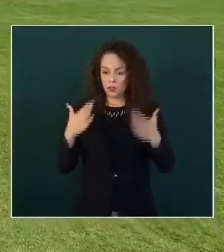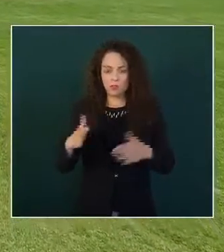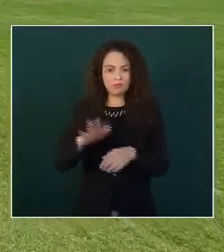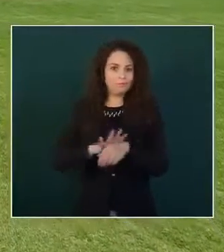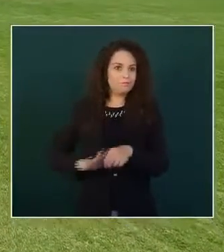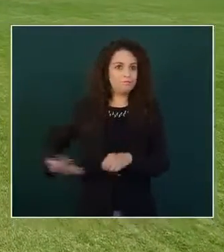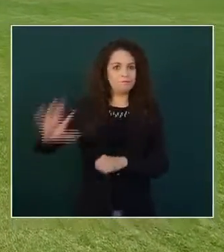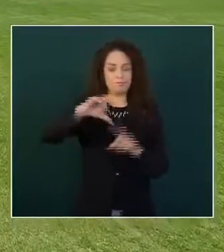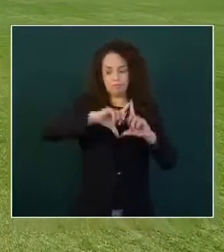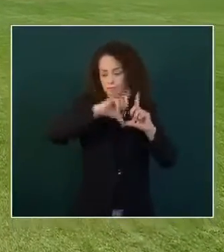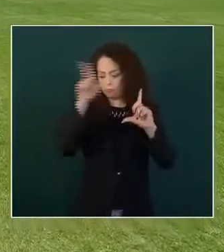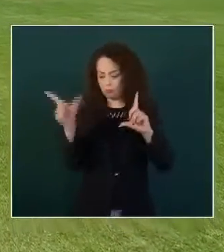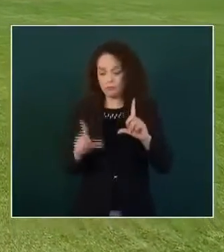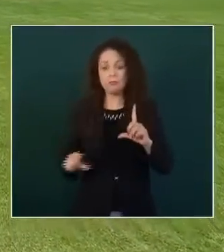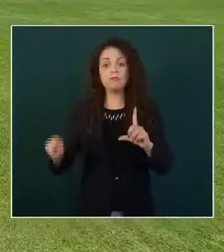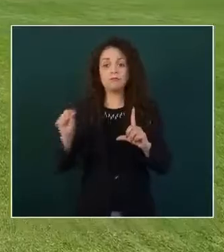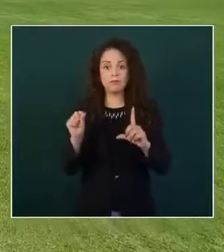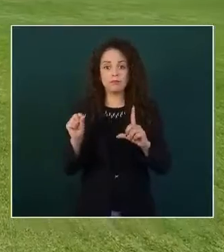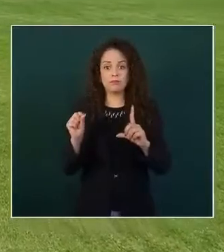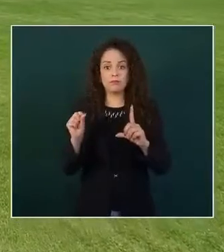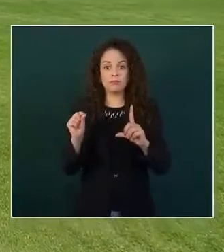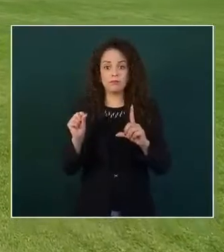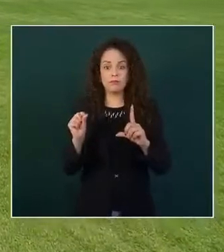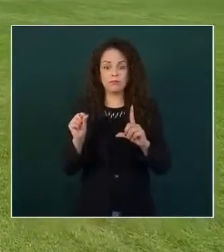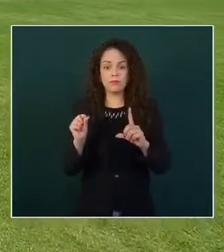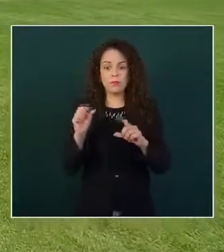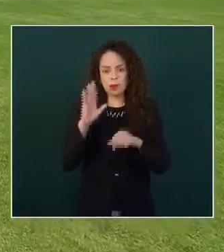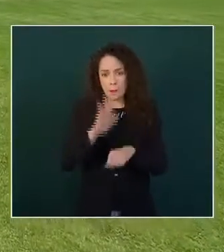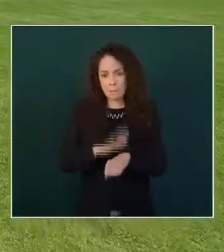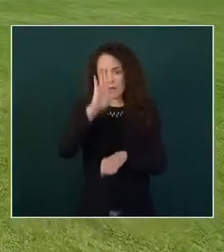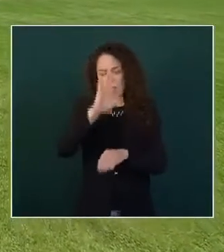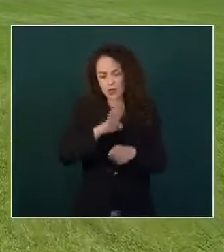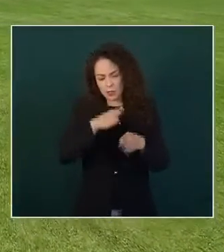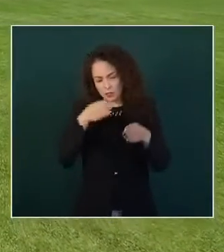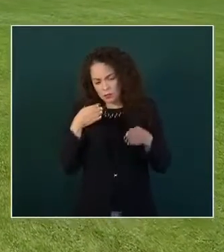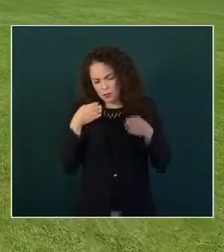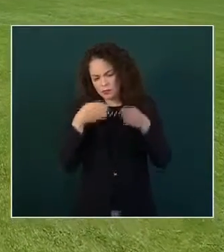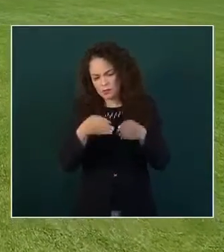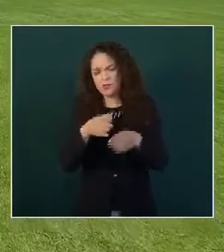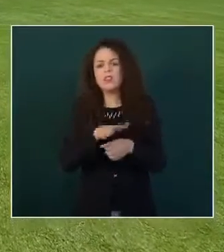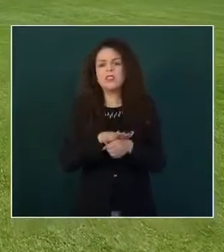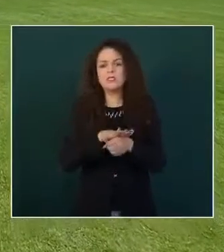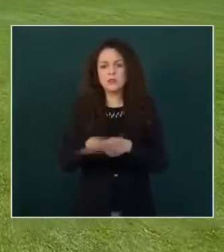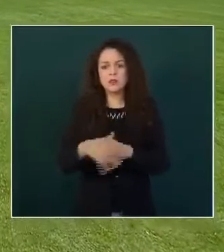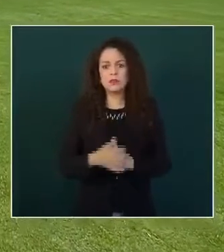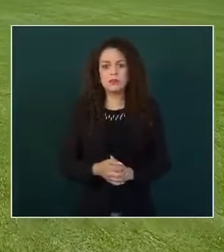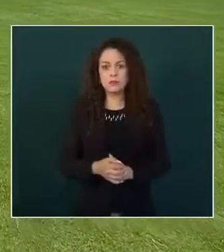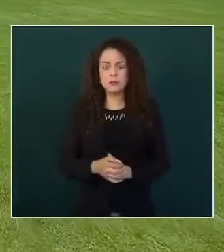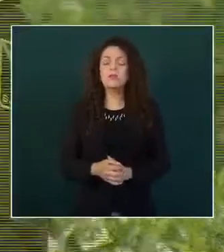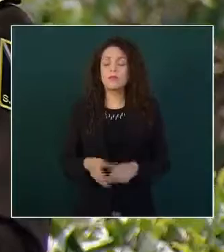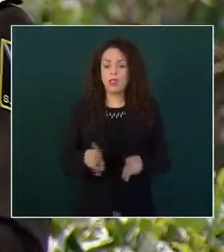mexicanos. Nos enfocaremos en el desarrollo de la fuerza,